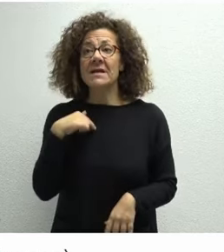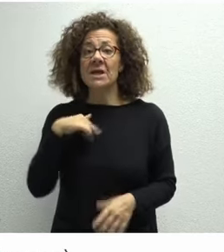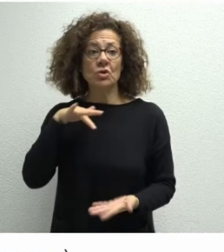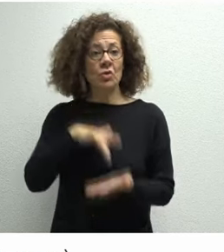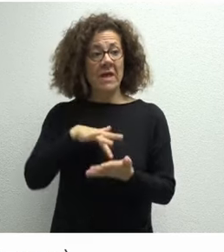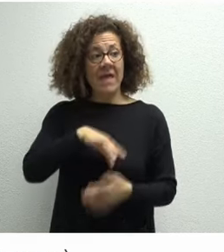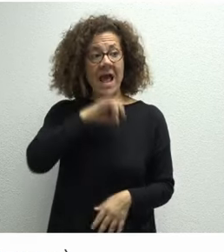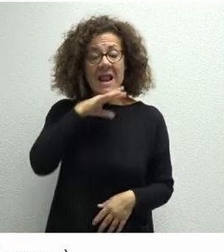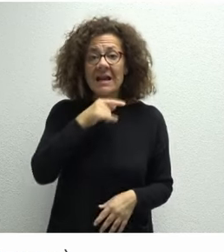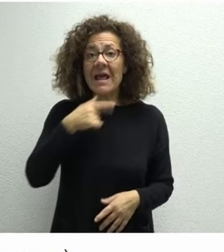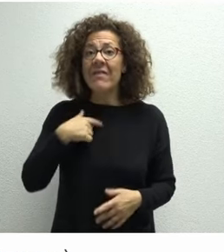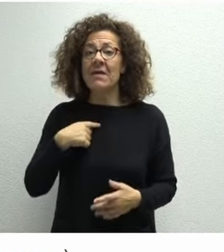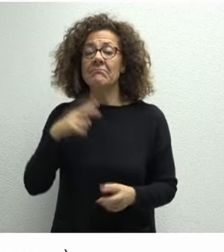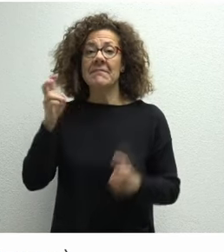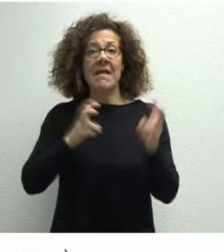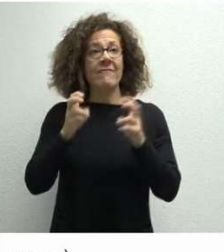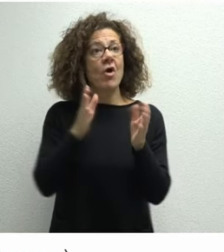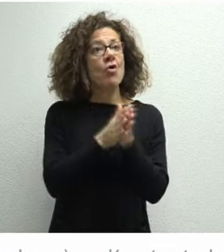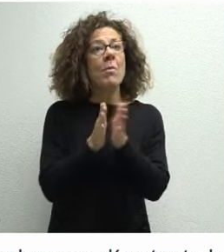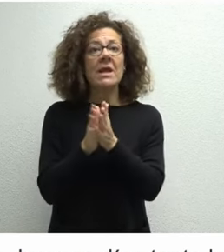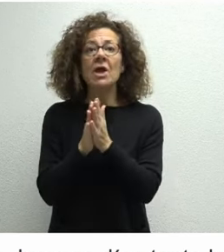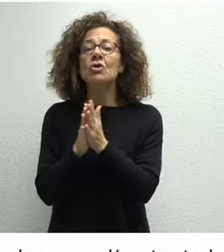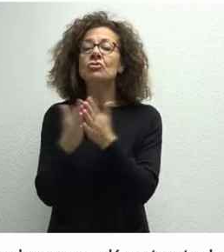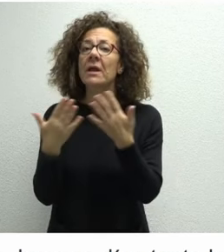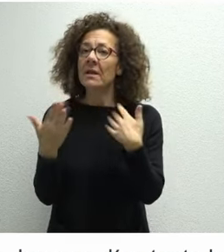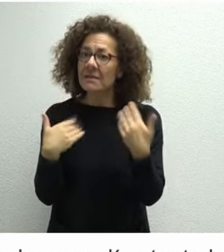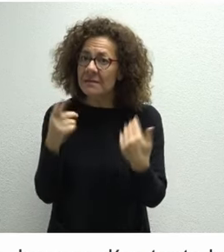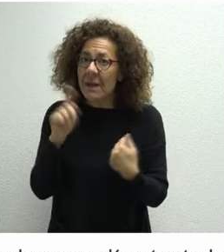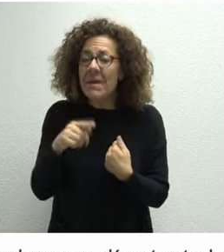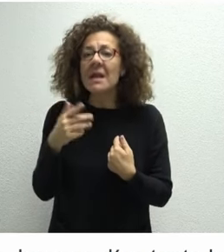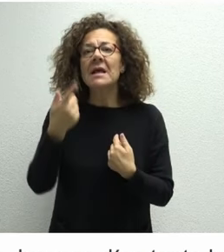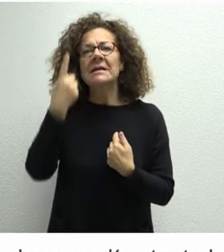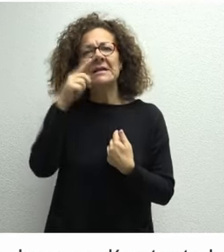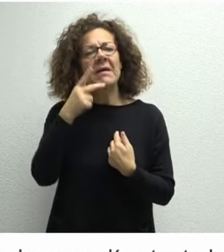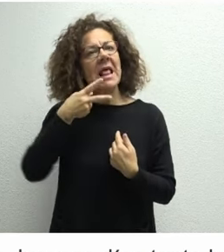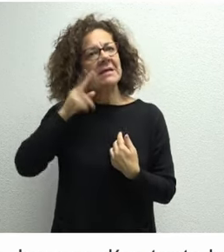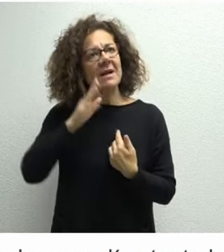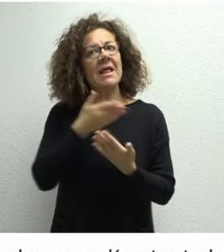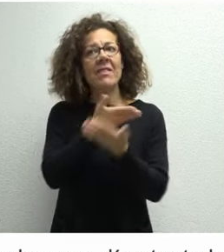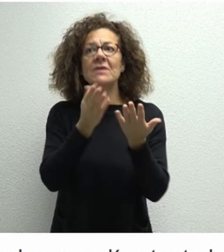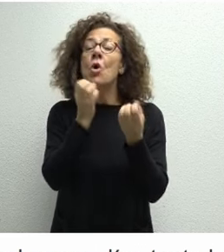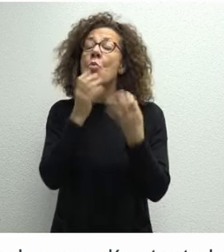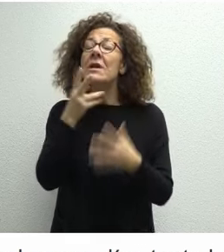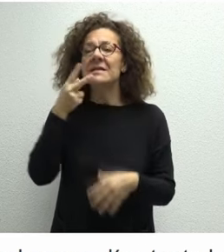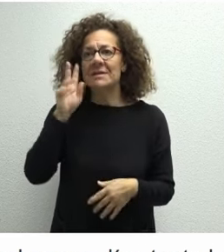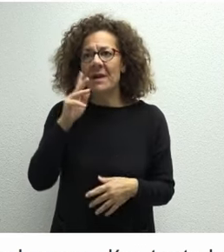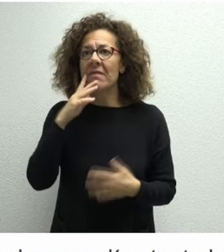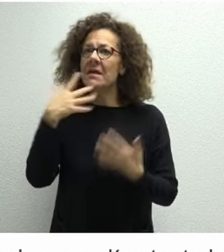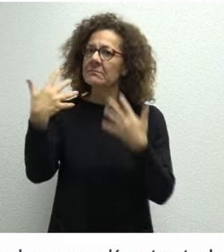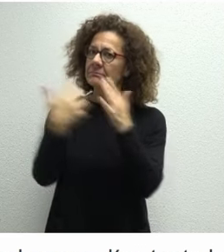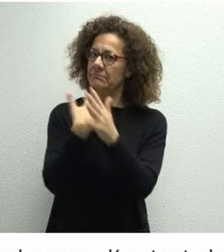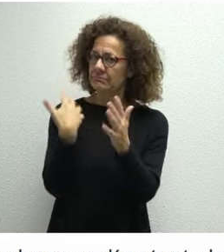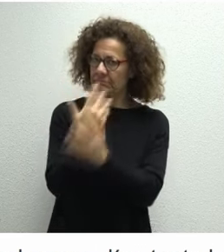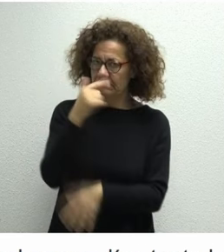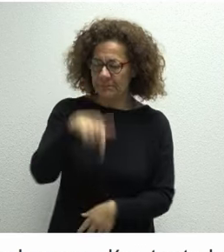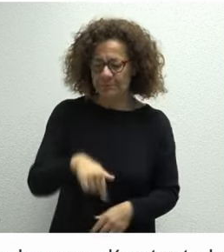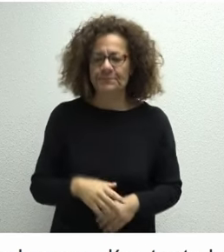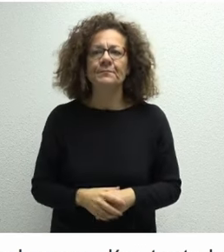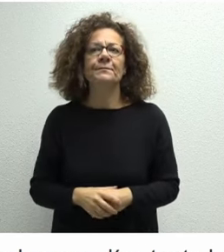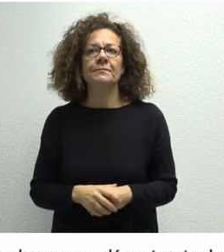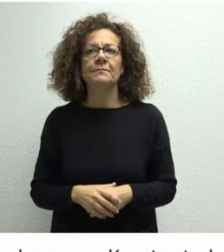de alegría no de poder estar muchos compañeros juntos y también poder conocer las experiencias de tan buenas experiencias que nos estáis exponiendo hoy